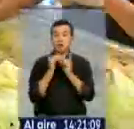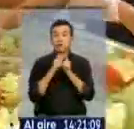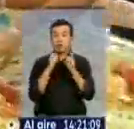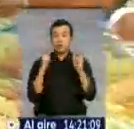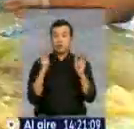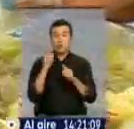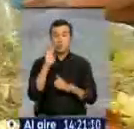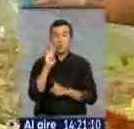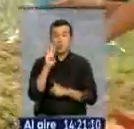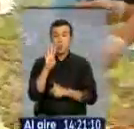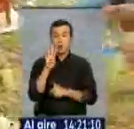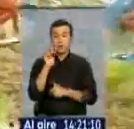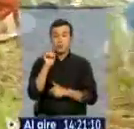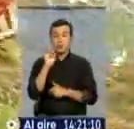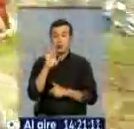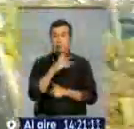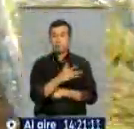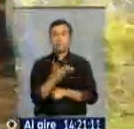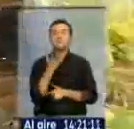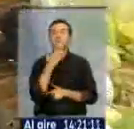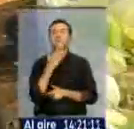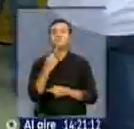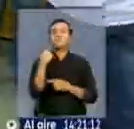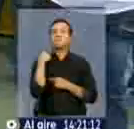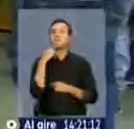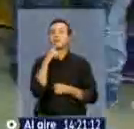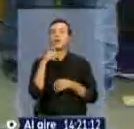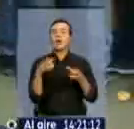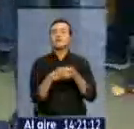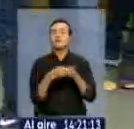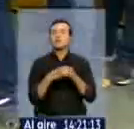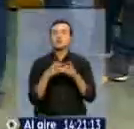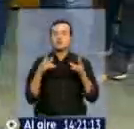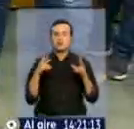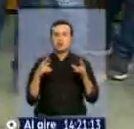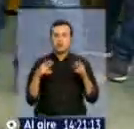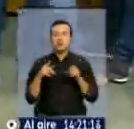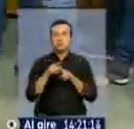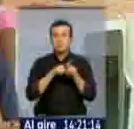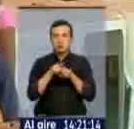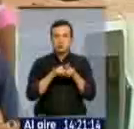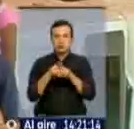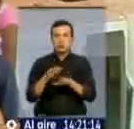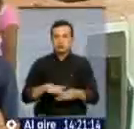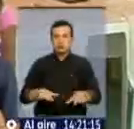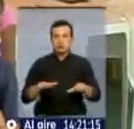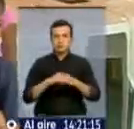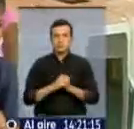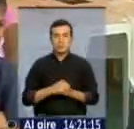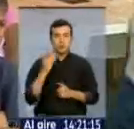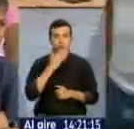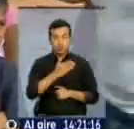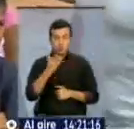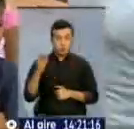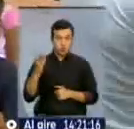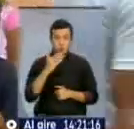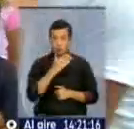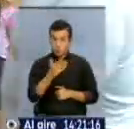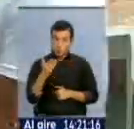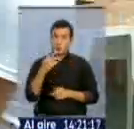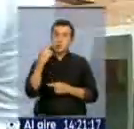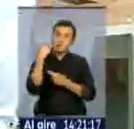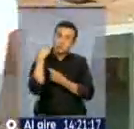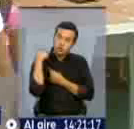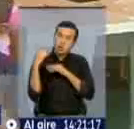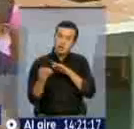de 4 metros de largo estuvo a cargo de la Asociación de Cangrejeros y Pescadores de Balao. Que ellos son los quienes preparan la ensalada